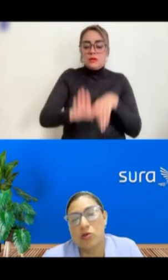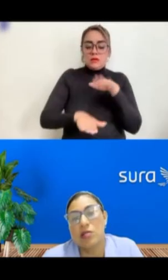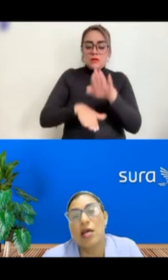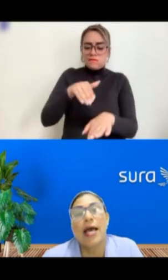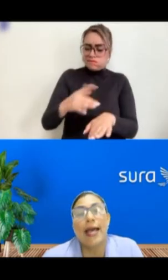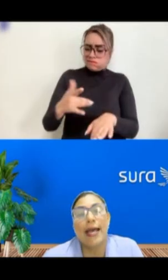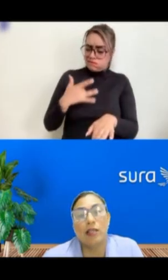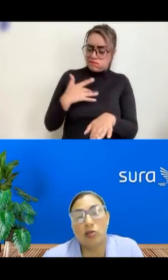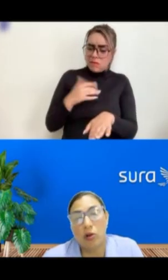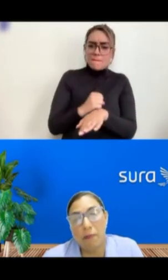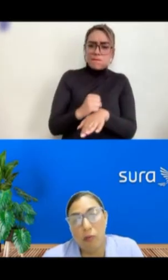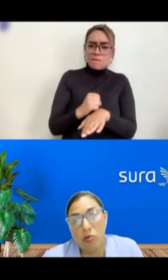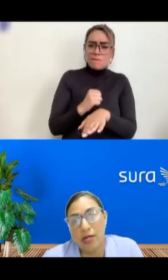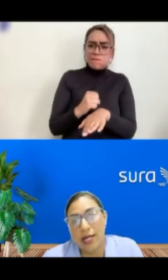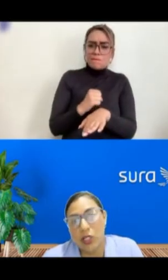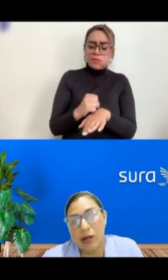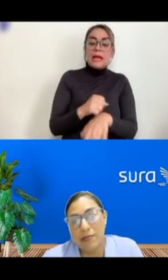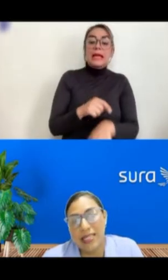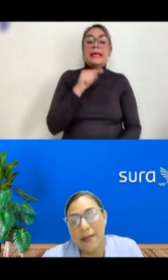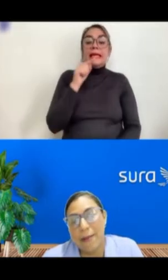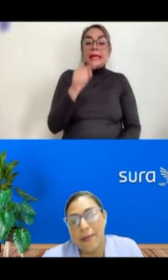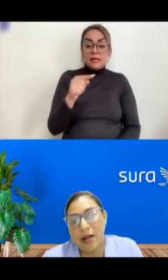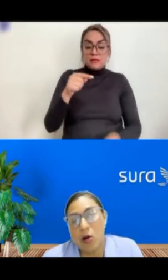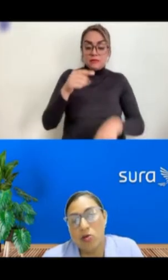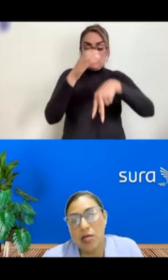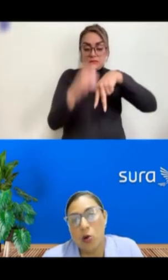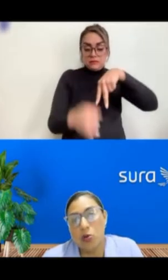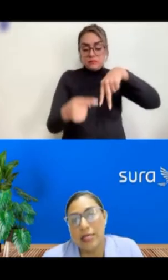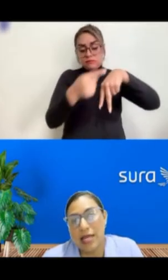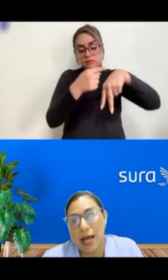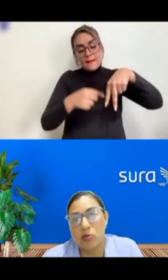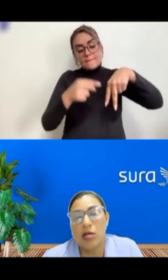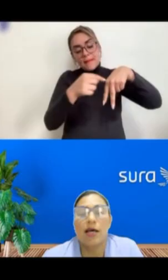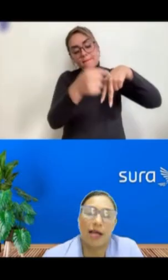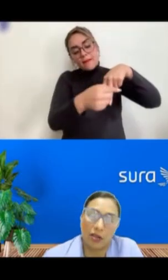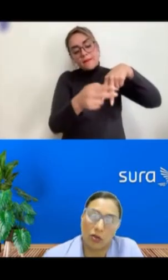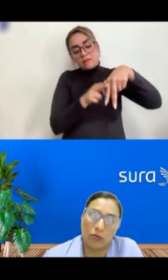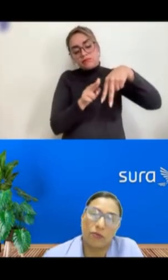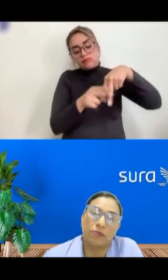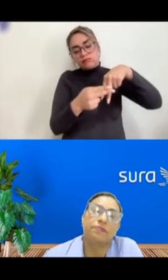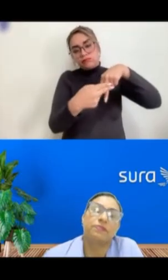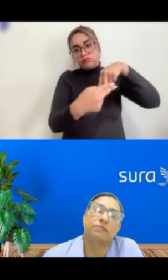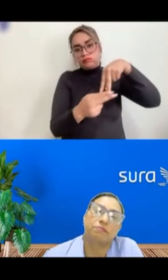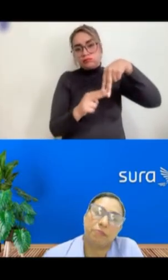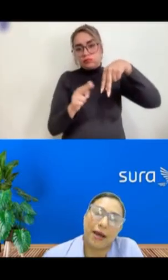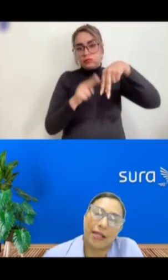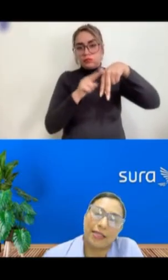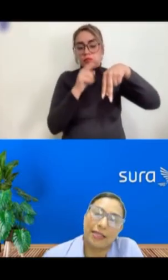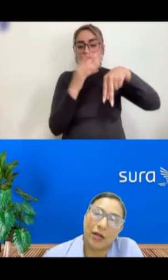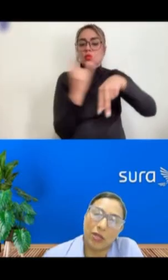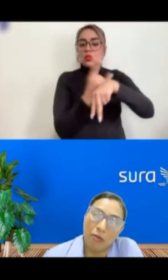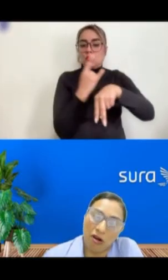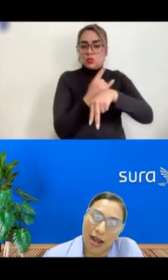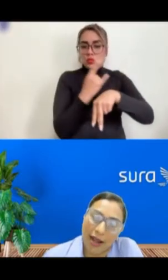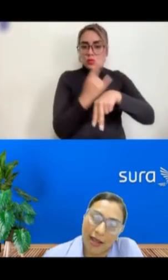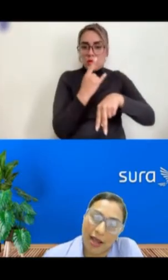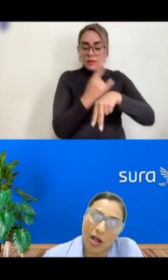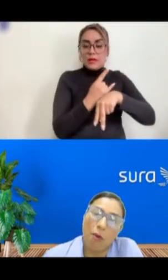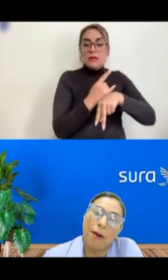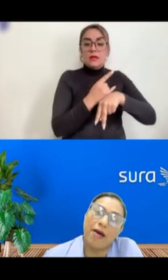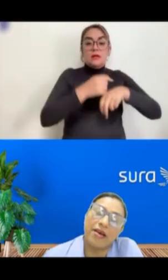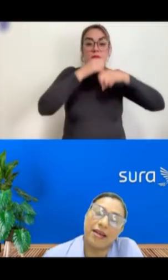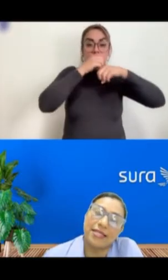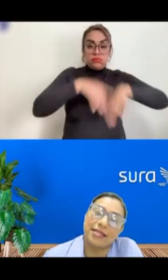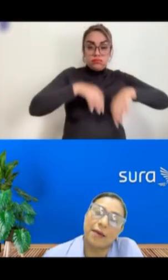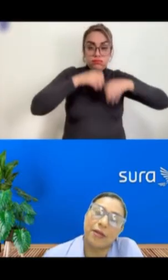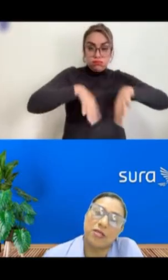observar que ese pulso. Entonces, estos son los pulsos que normalmente en primer auxilio utilizamos, tanto para detener una